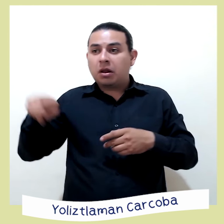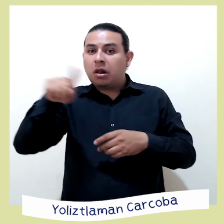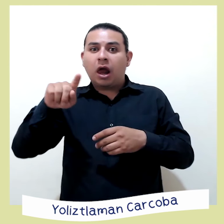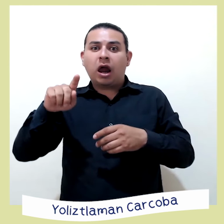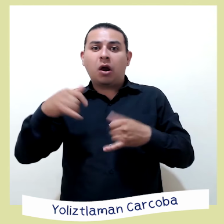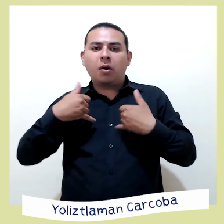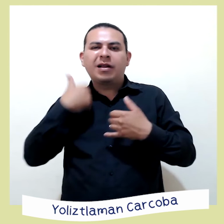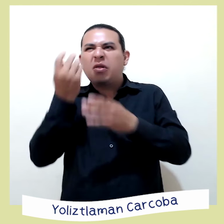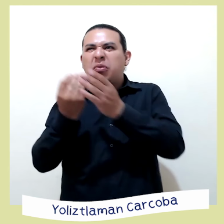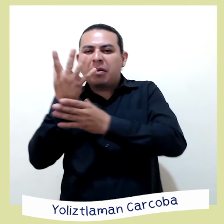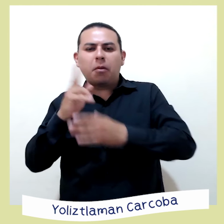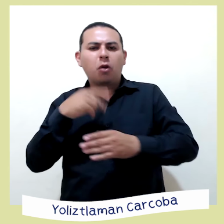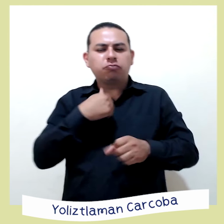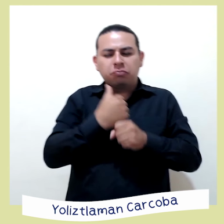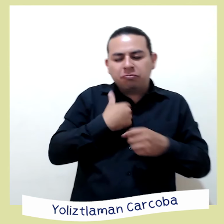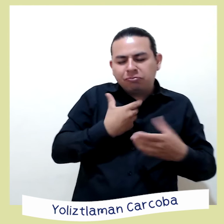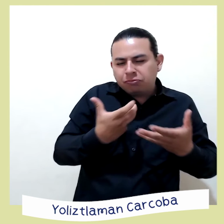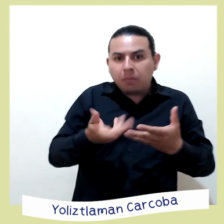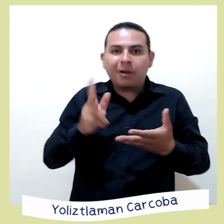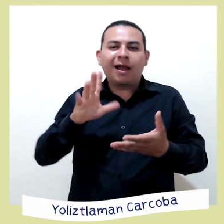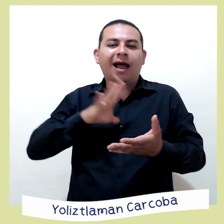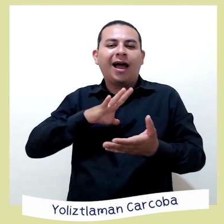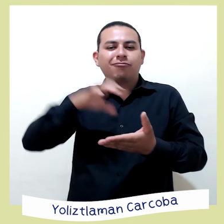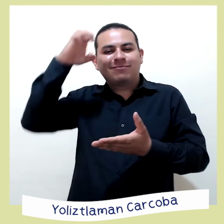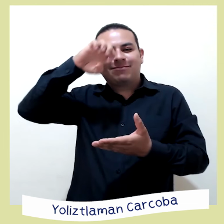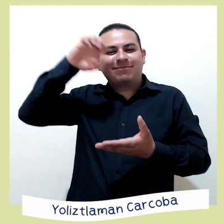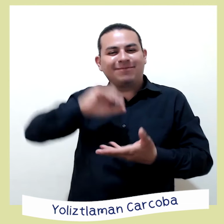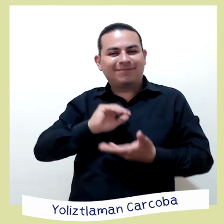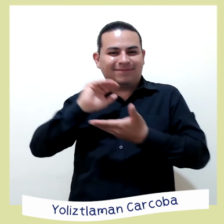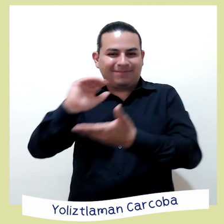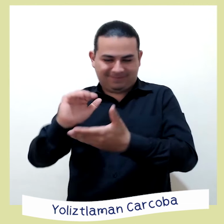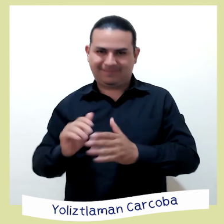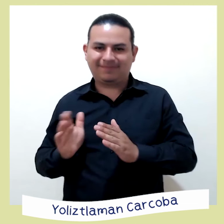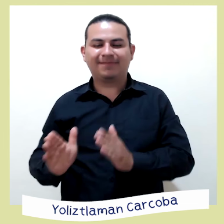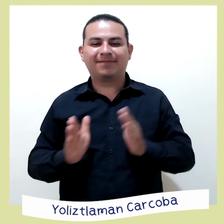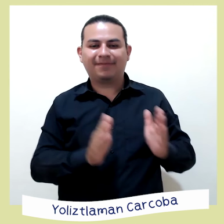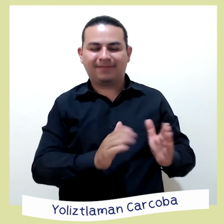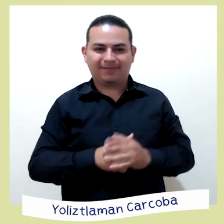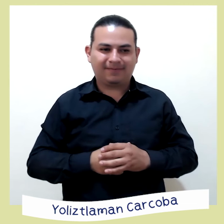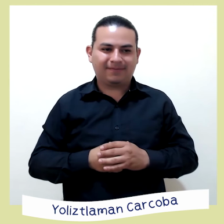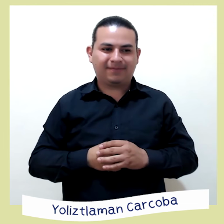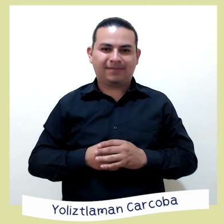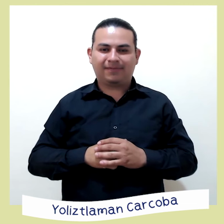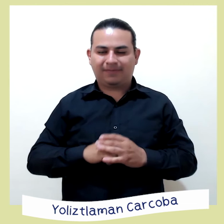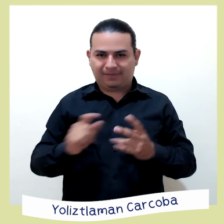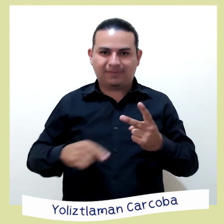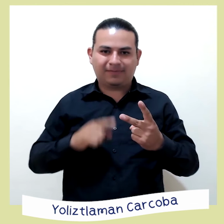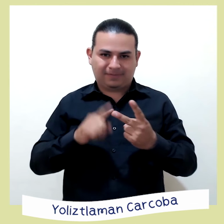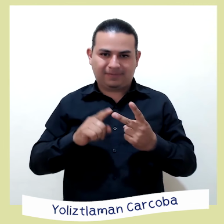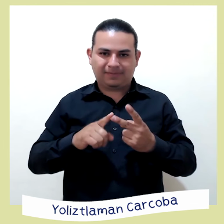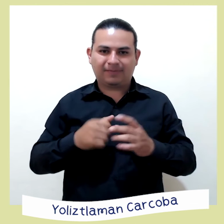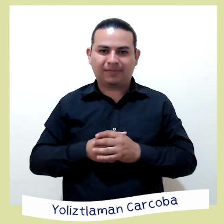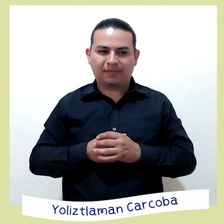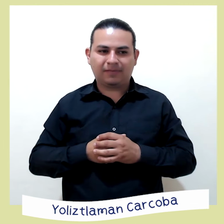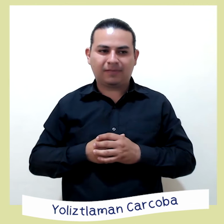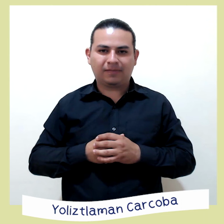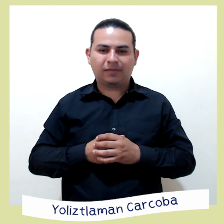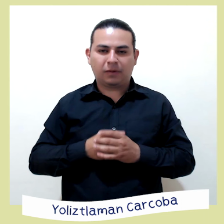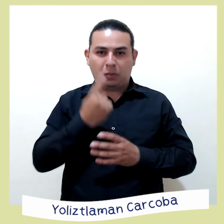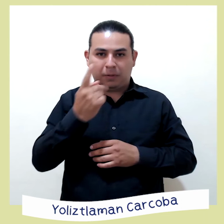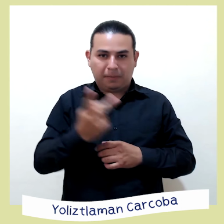todo lo nuevo que efectivamente desmiente estos estigmas que tenemos, ¿verdad? Bueno, miren, vamos a pasar a un